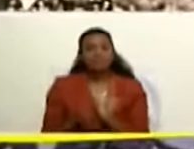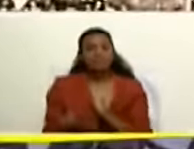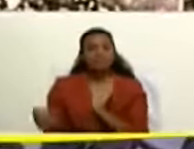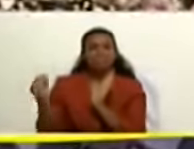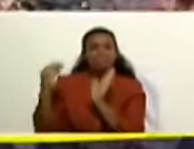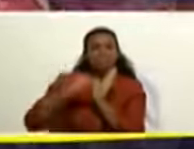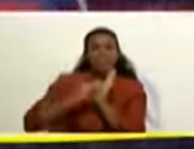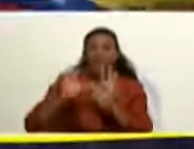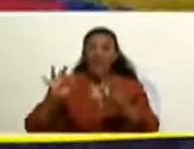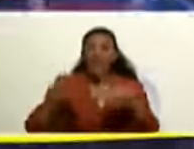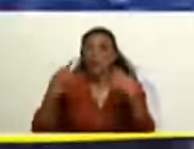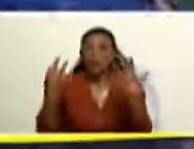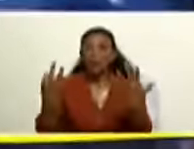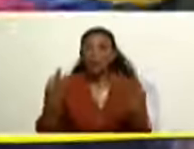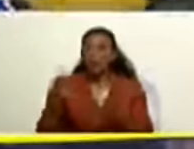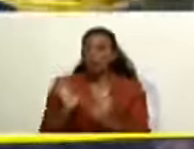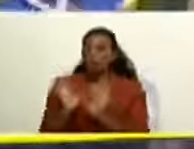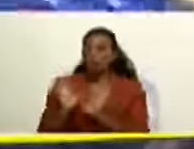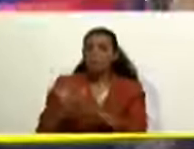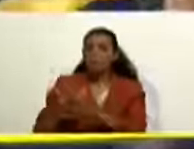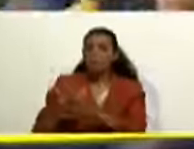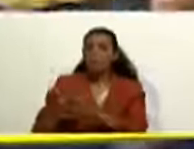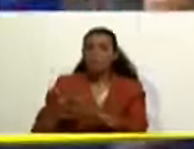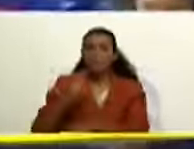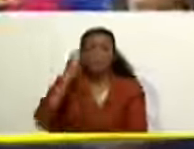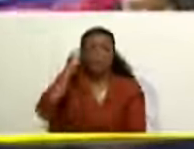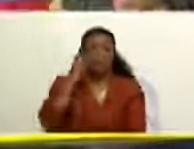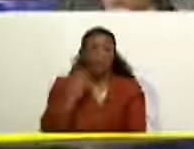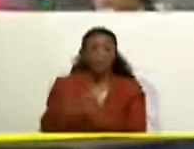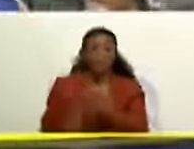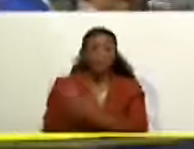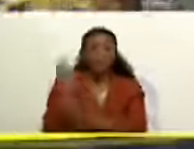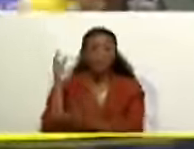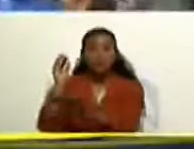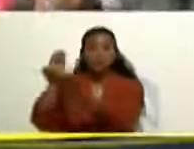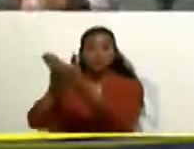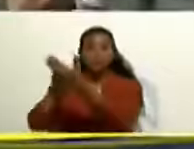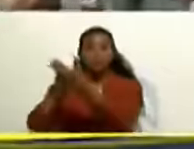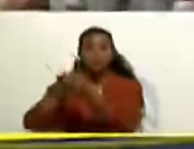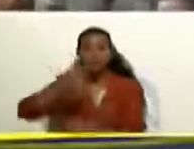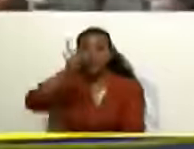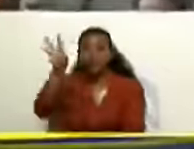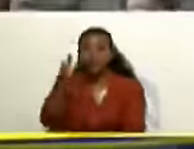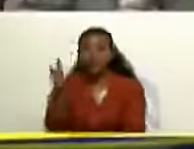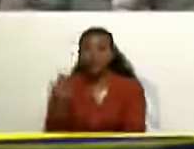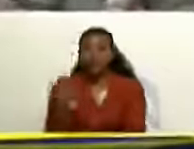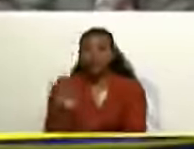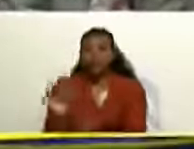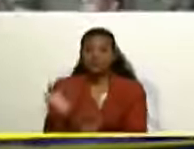incluyendo la octava sagrada estrella de Bolívar, de la Guayana!